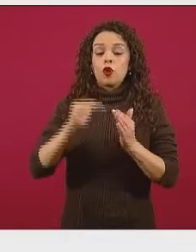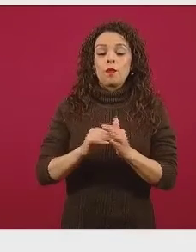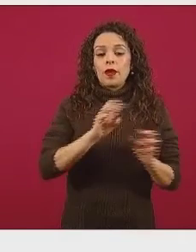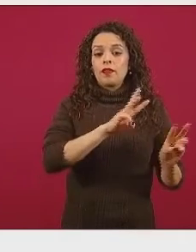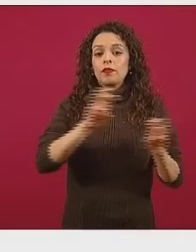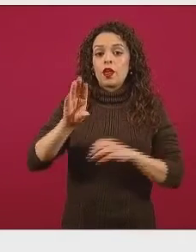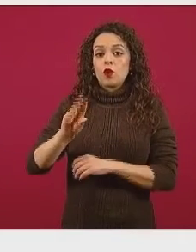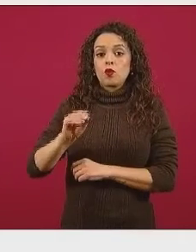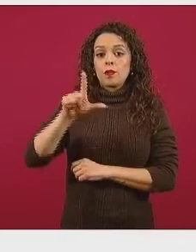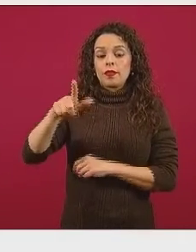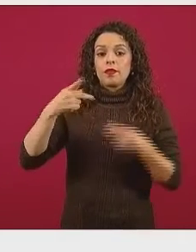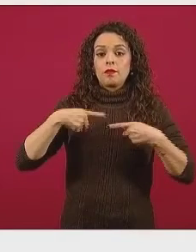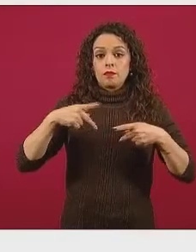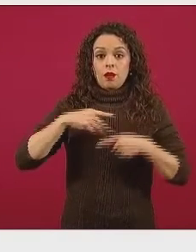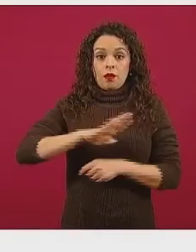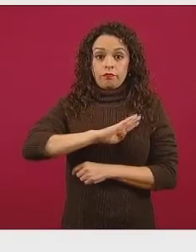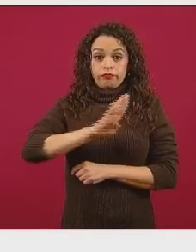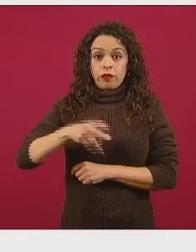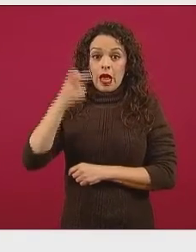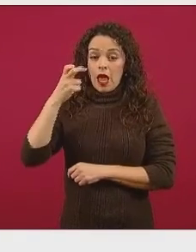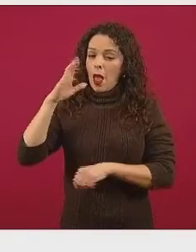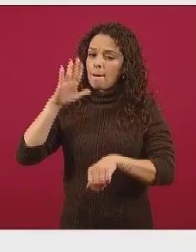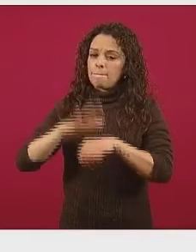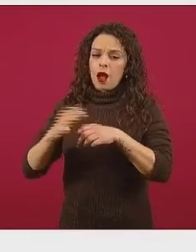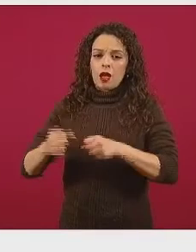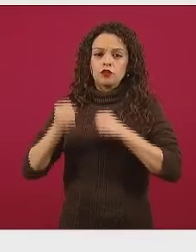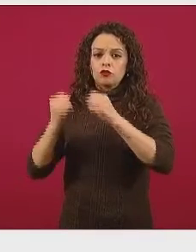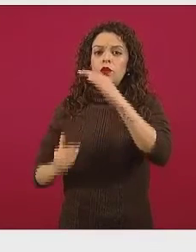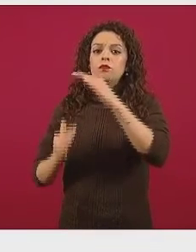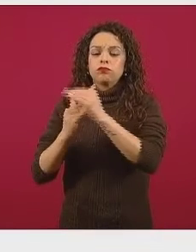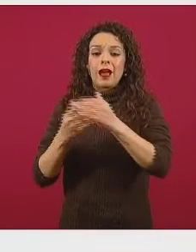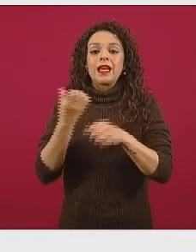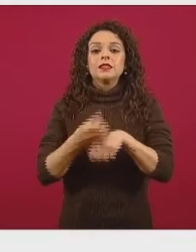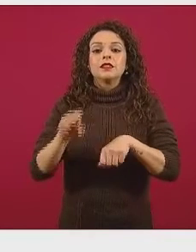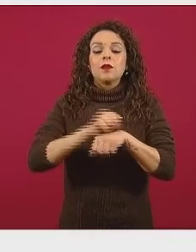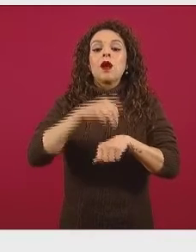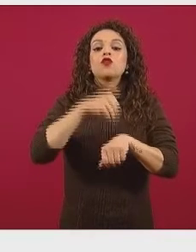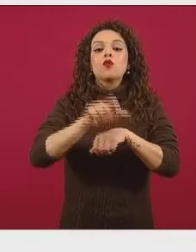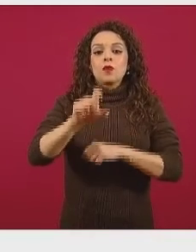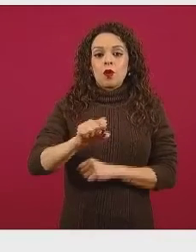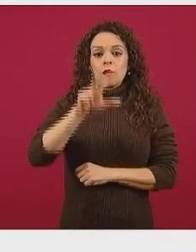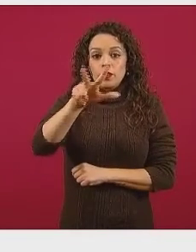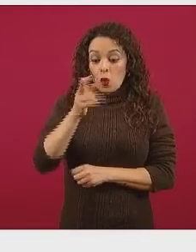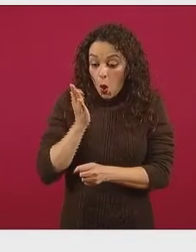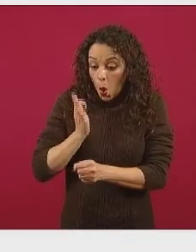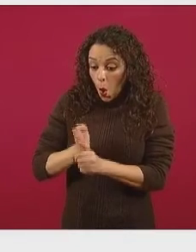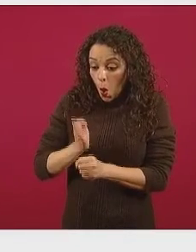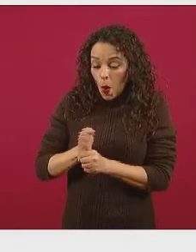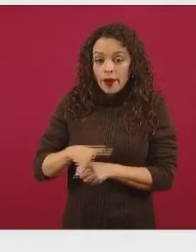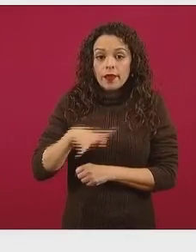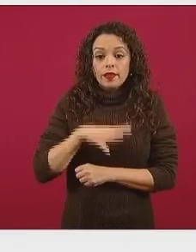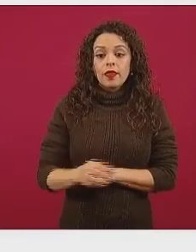5.397 defunciones como punto máximo en la semana 28 y en este momento estamos teniendo